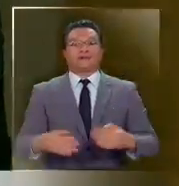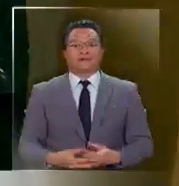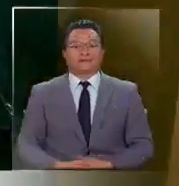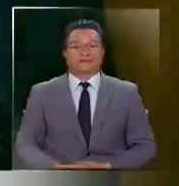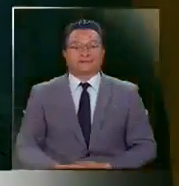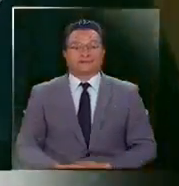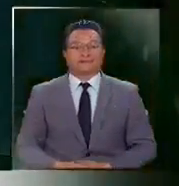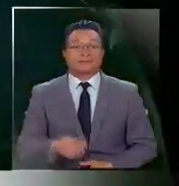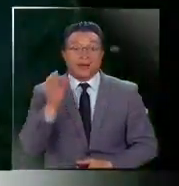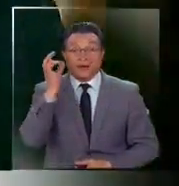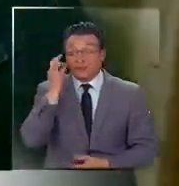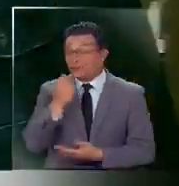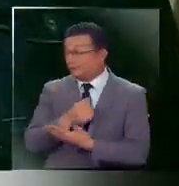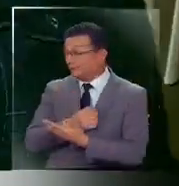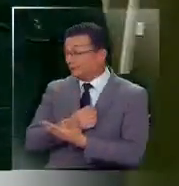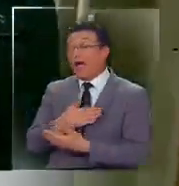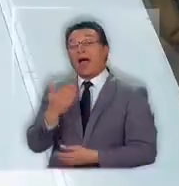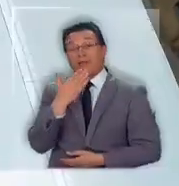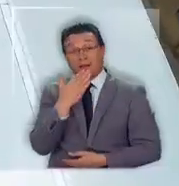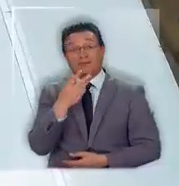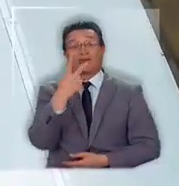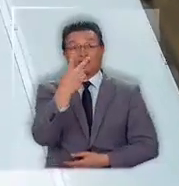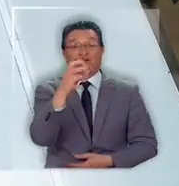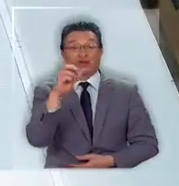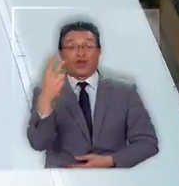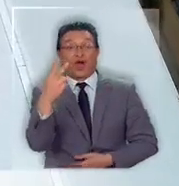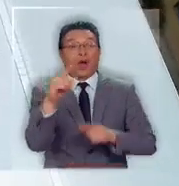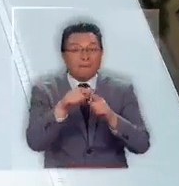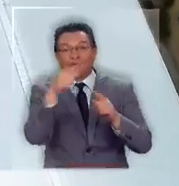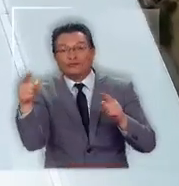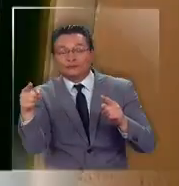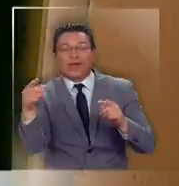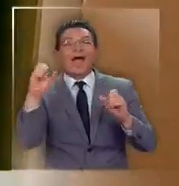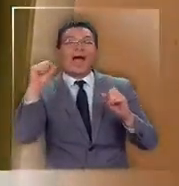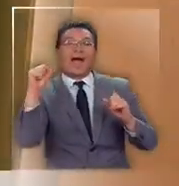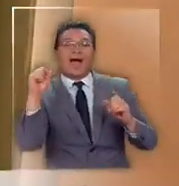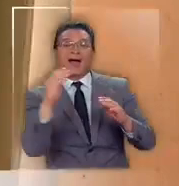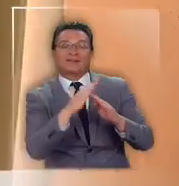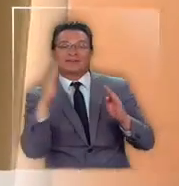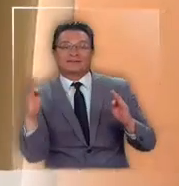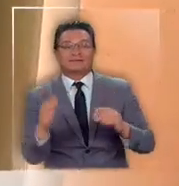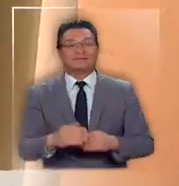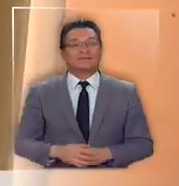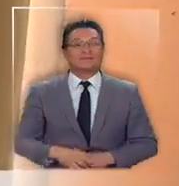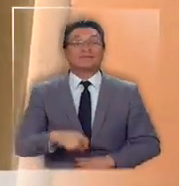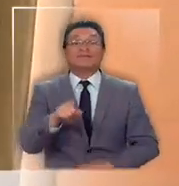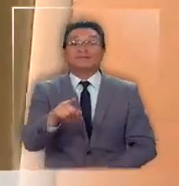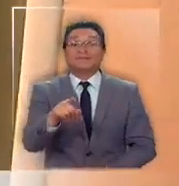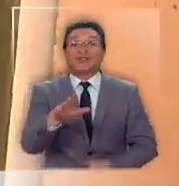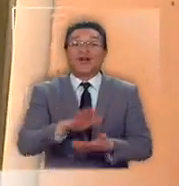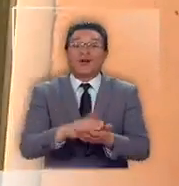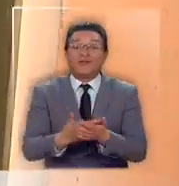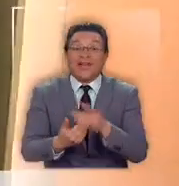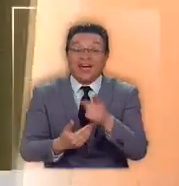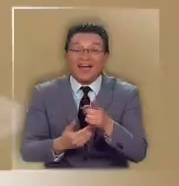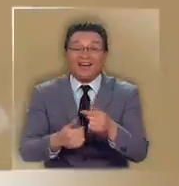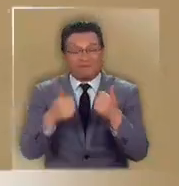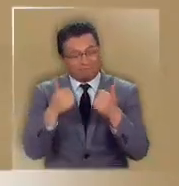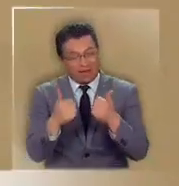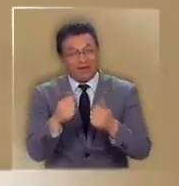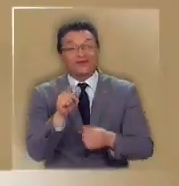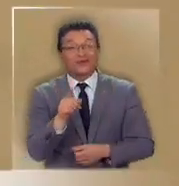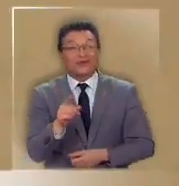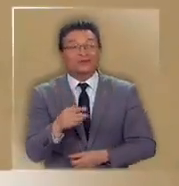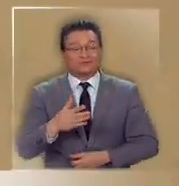A doña Alicia también le tocó el 202, pero de la Torre A. Alicia. Hola. ¿Cómo estás? Bien, ¿y usted cómo está?